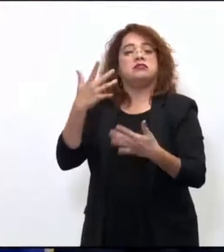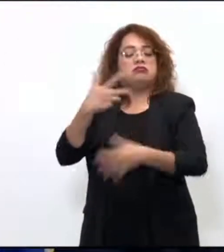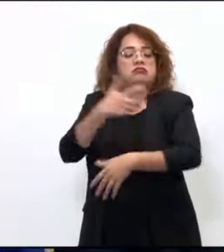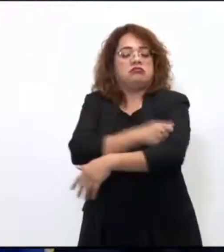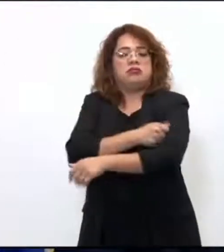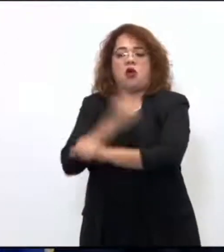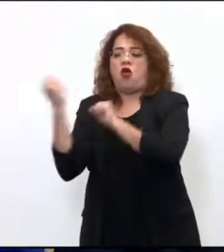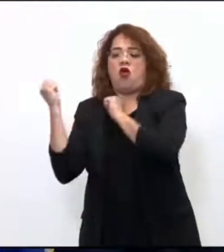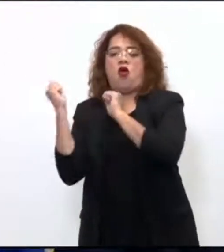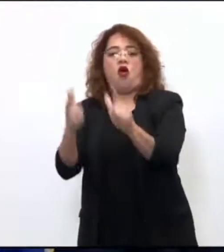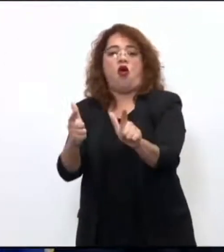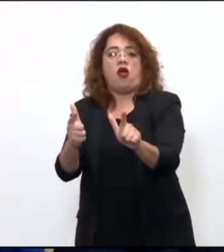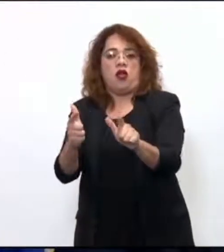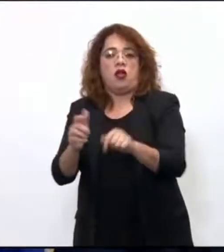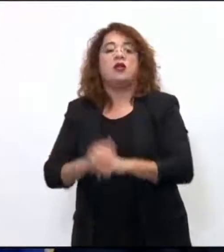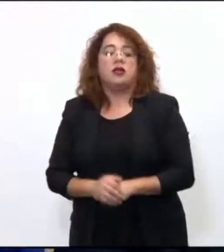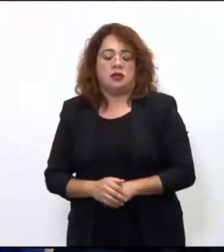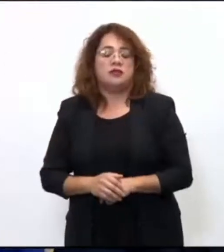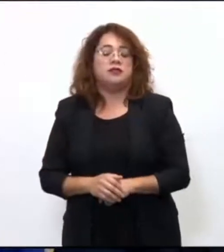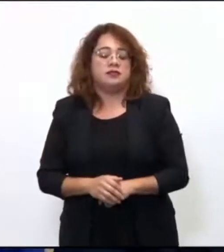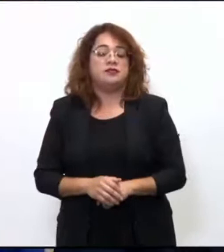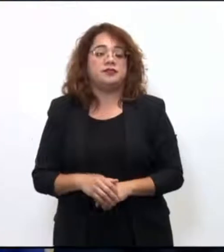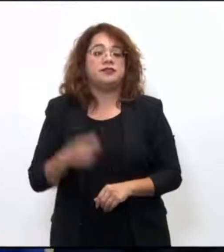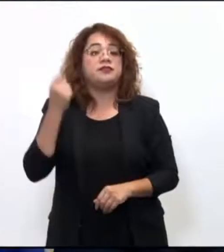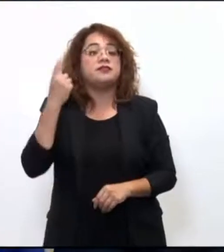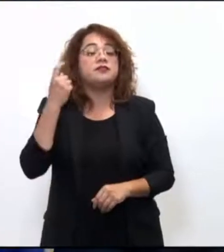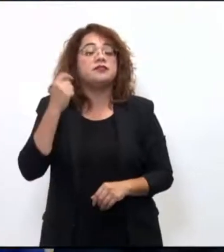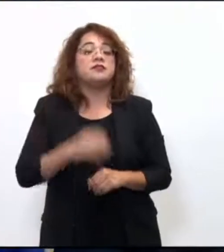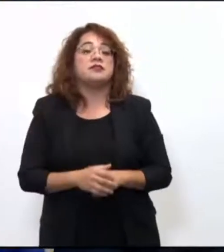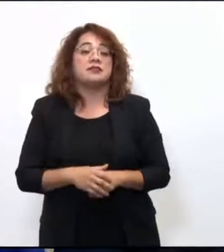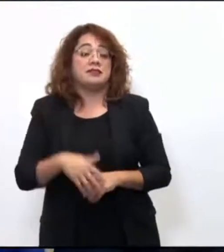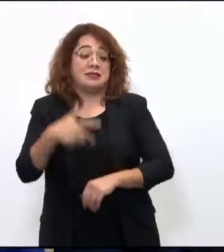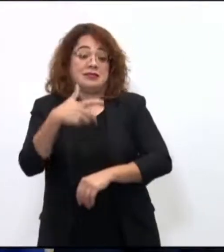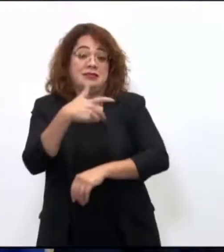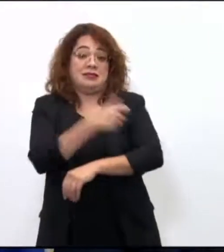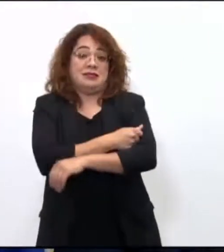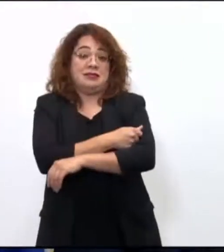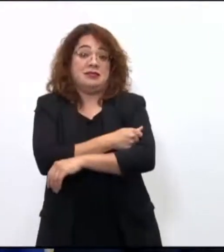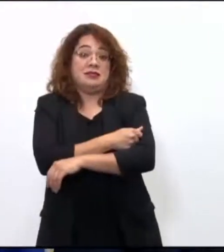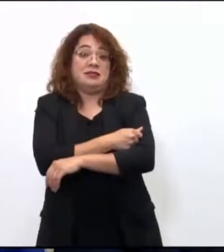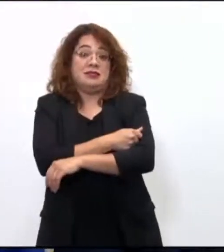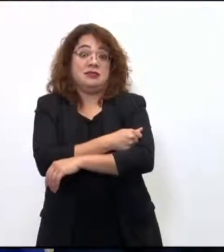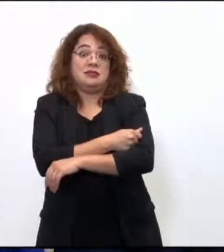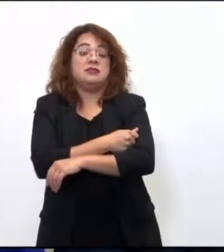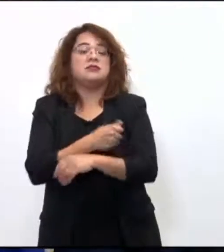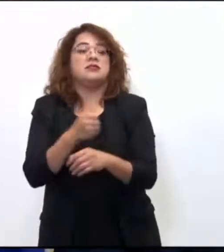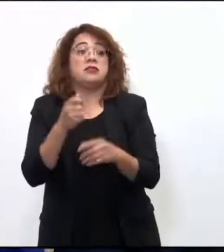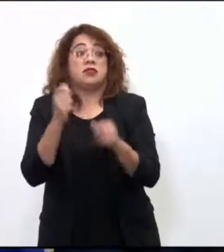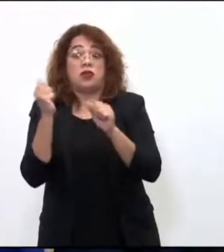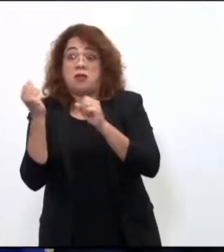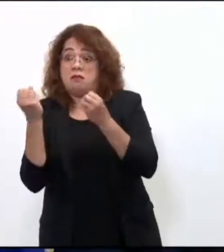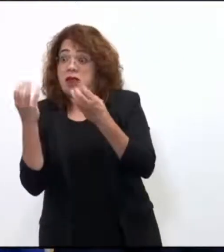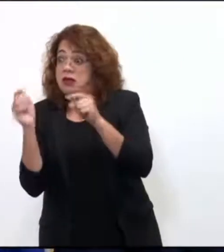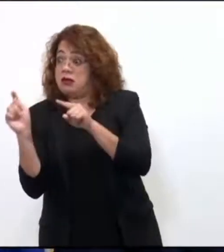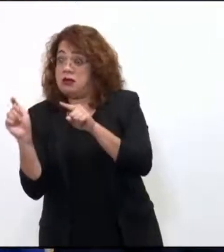que las vacunas pueden aumentar positivamente nuestras opciones recreativas.